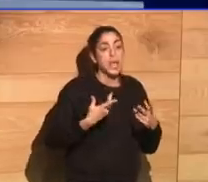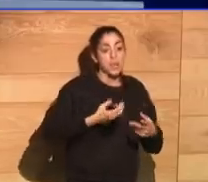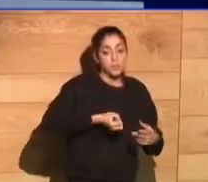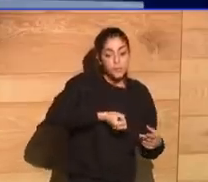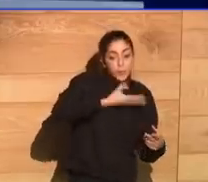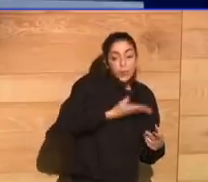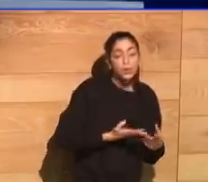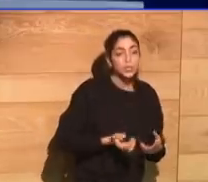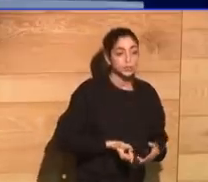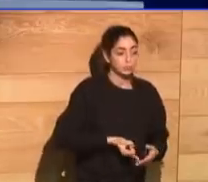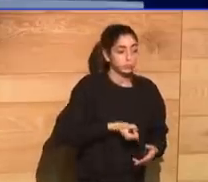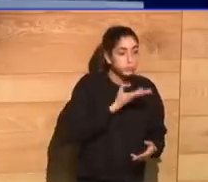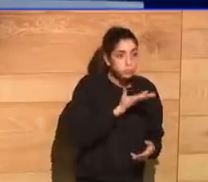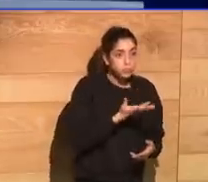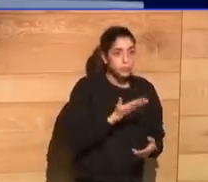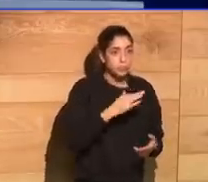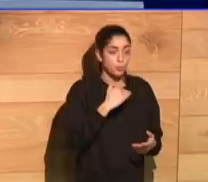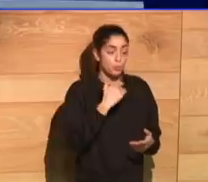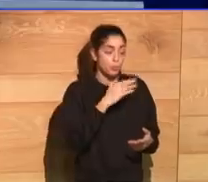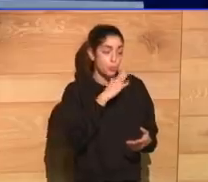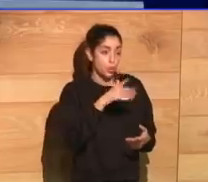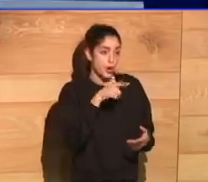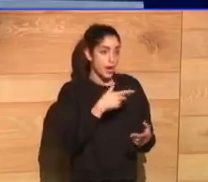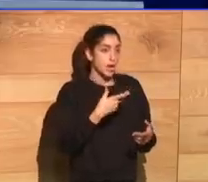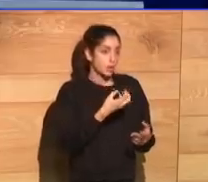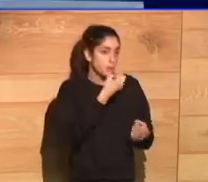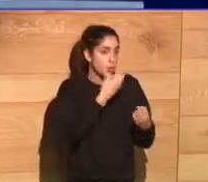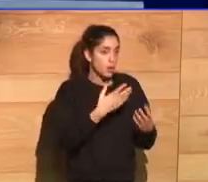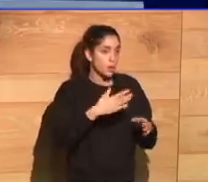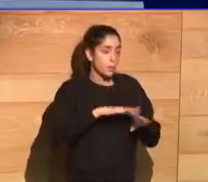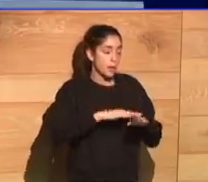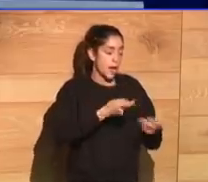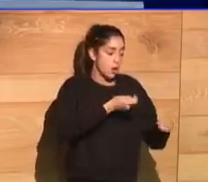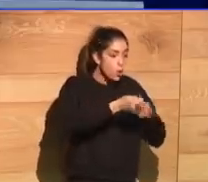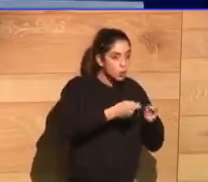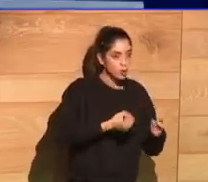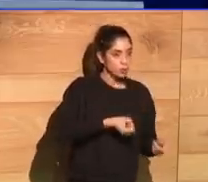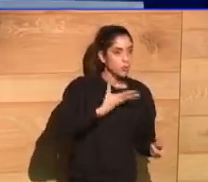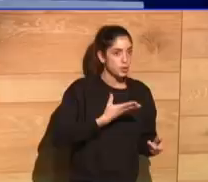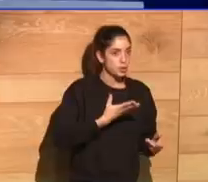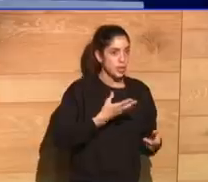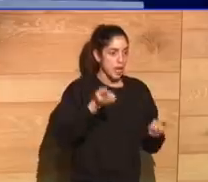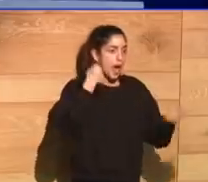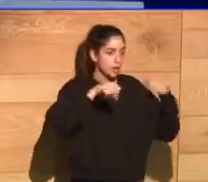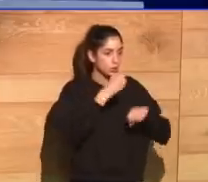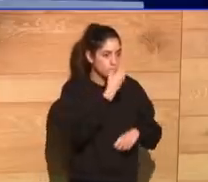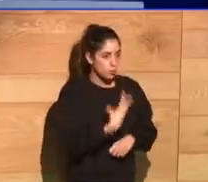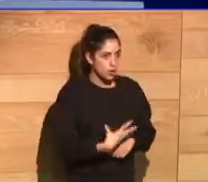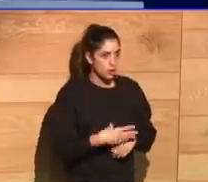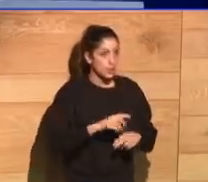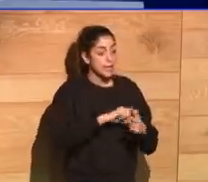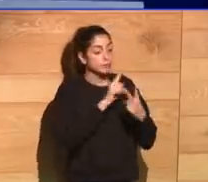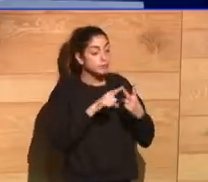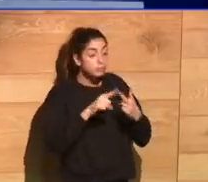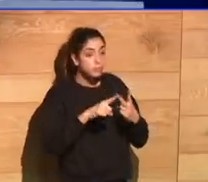verdad, suceden. Claro, es un virtuoso del manejo de las emociones. Es Marlon Brando, es un grandísimo actor. Y hacía otra toma en la